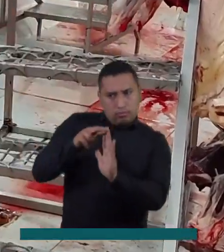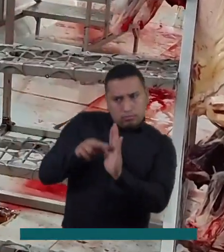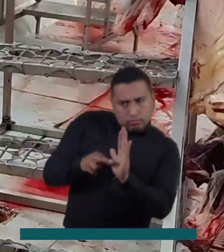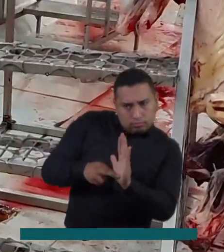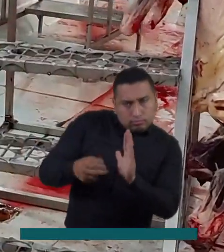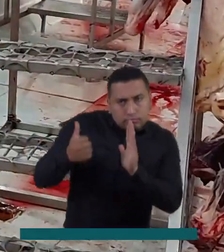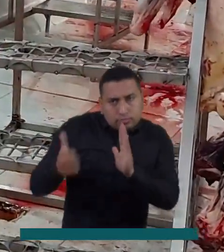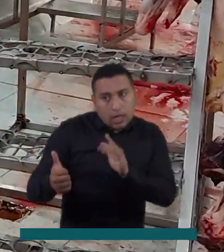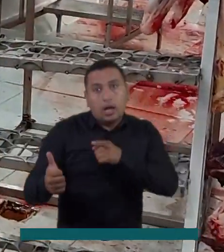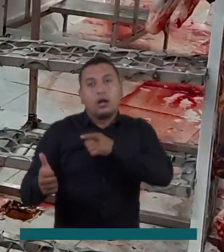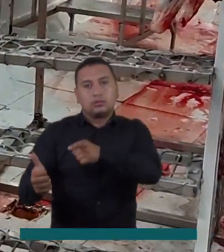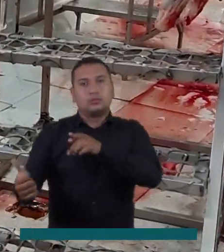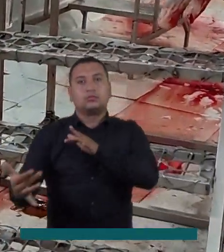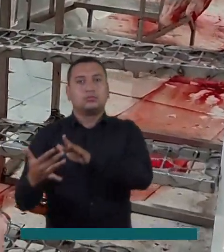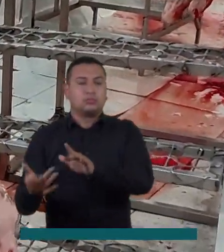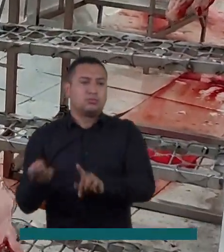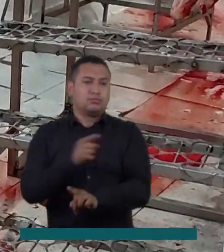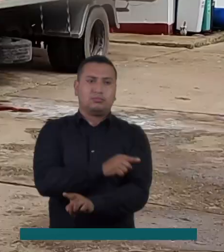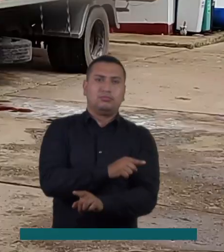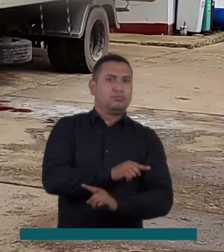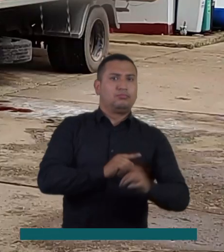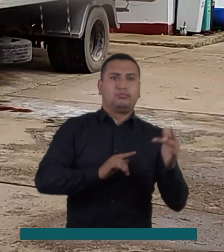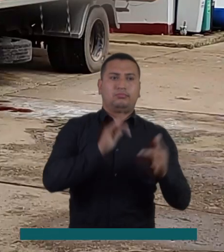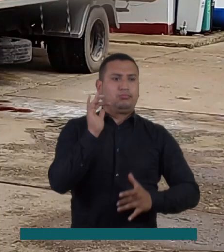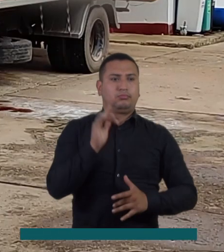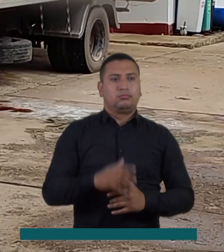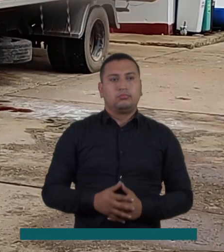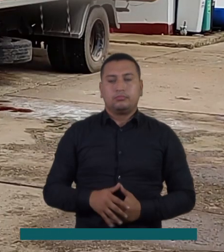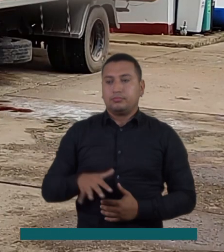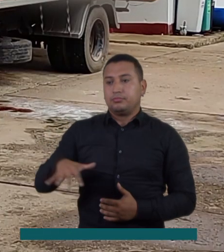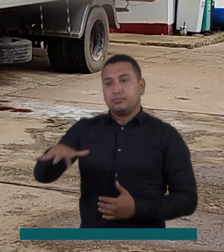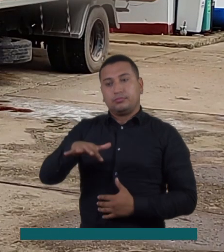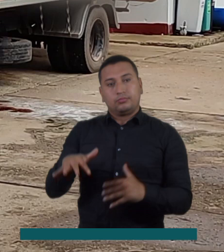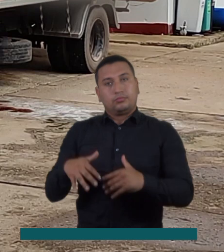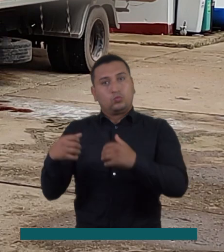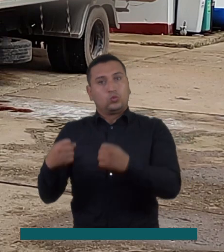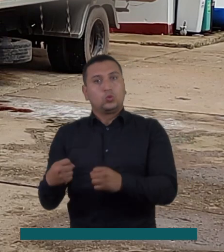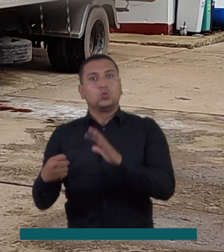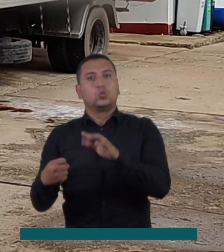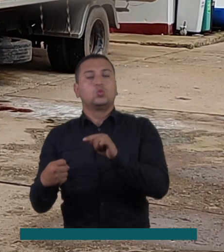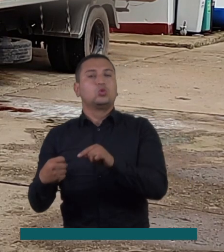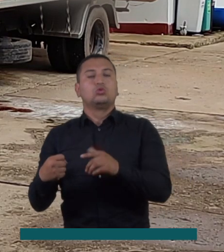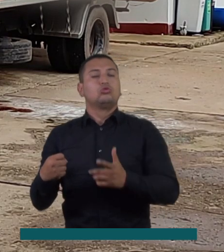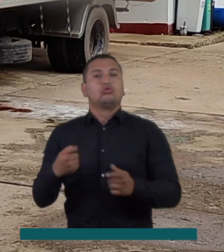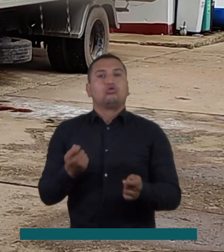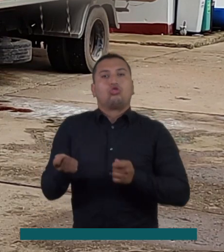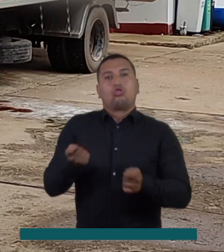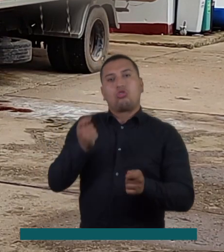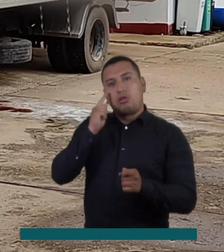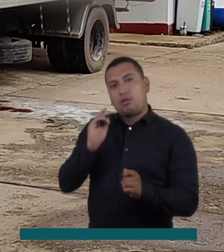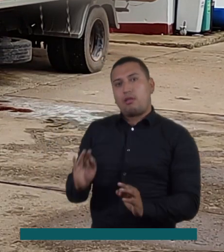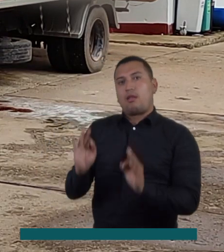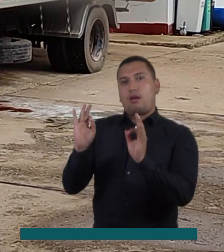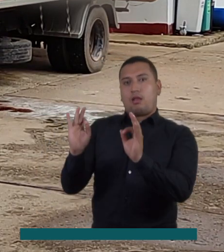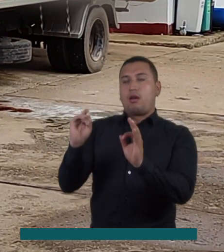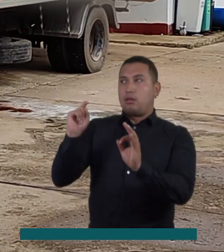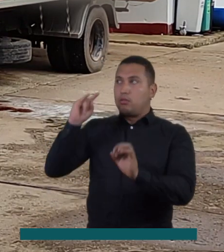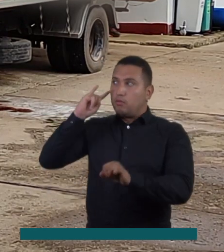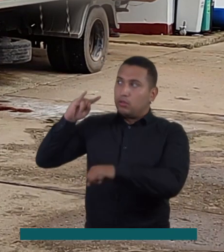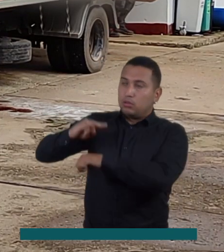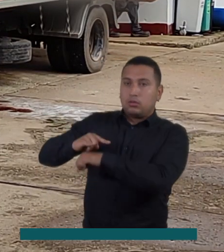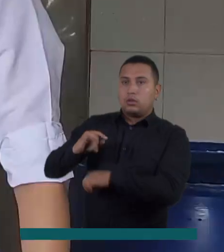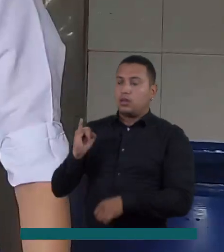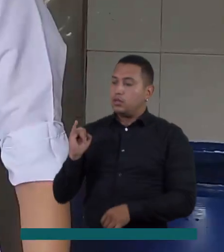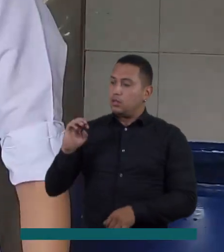requerimientos necesarios para el consumo humano. Los procesos de control de calidad se hacen de la mano con la inspección INVIMA de una